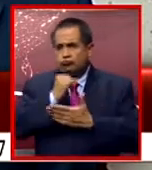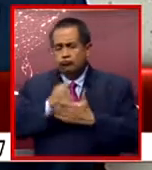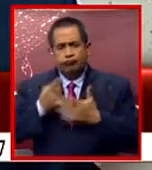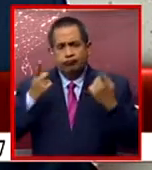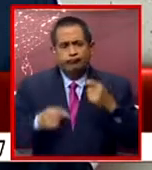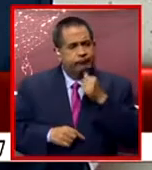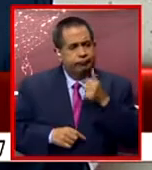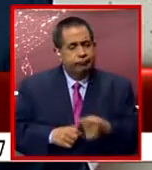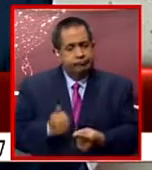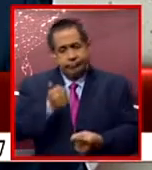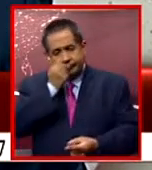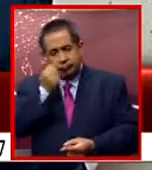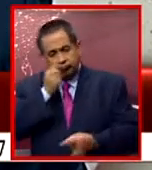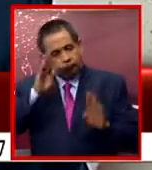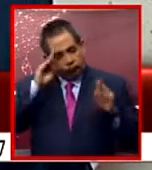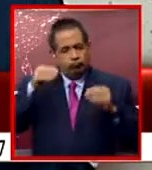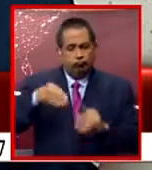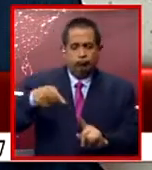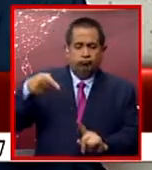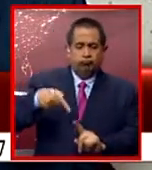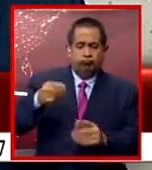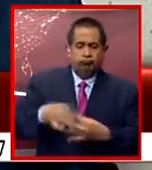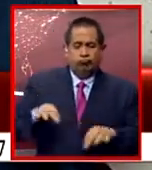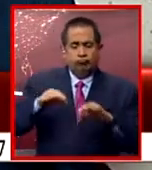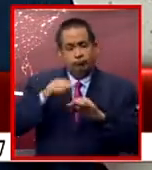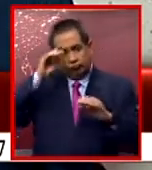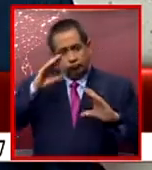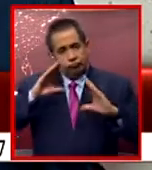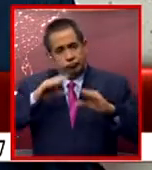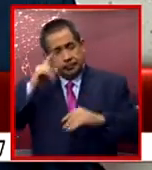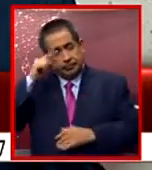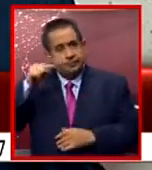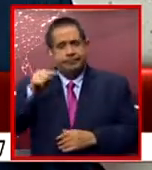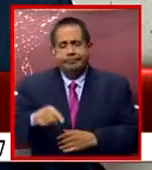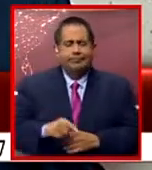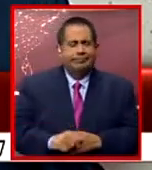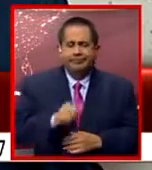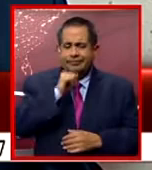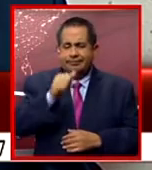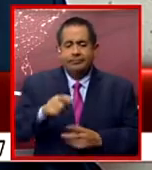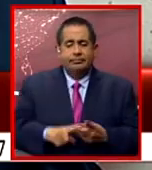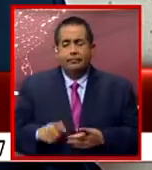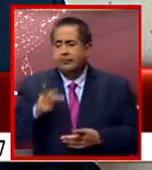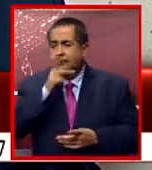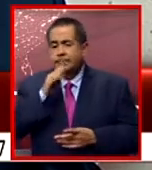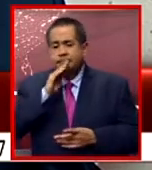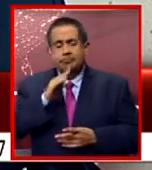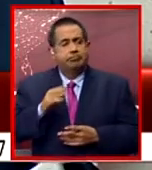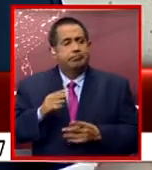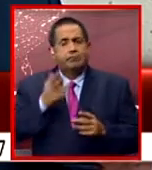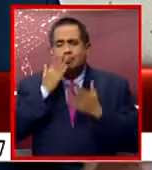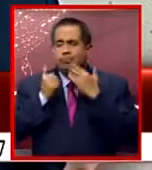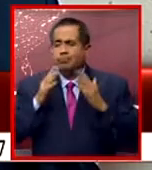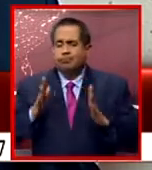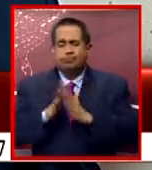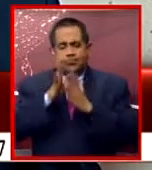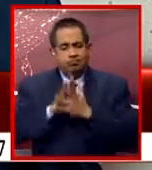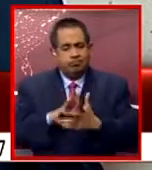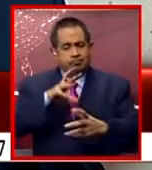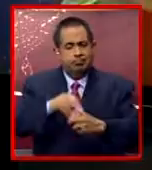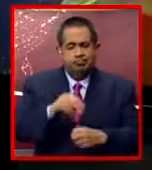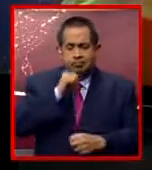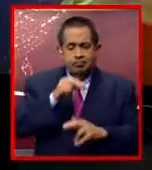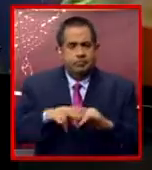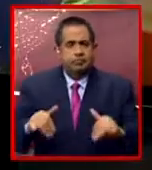el alumno no es el eje, el principio y el fin de la actividad, y los padres de familia no están activamente